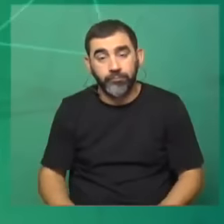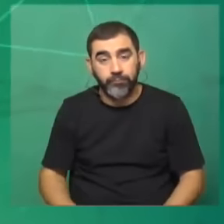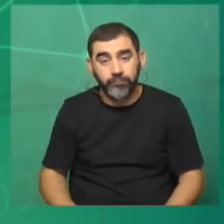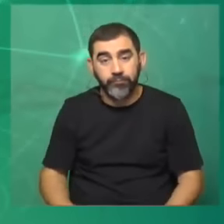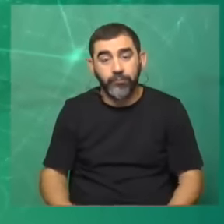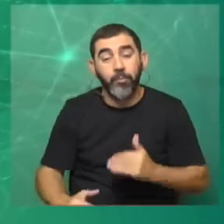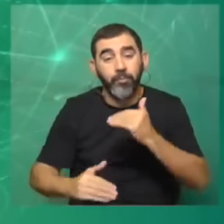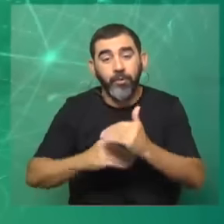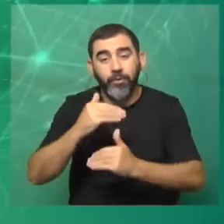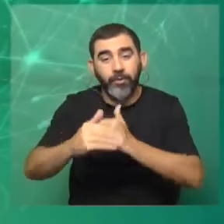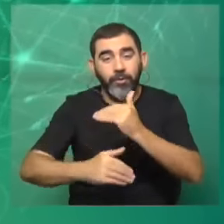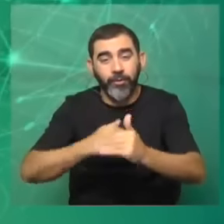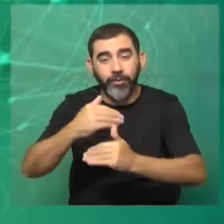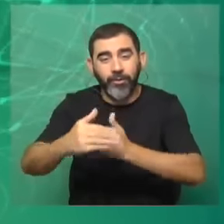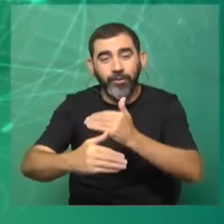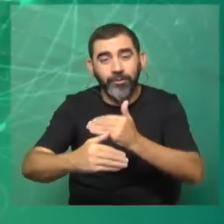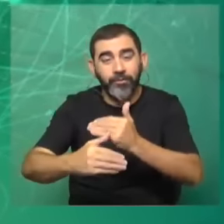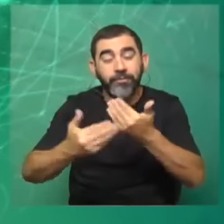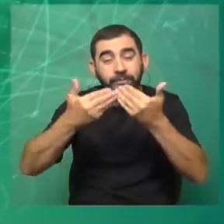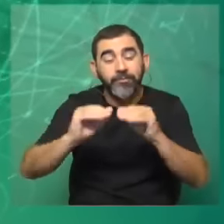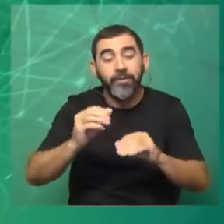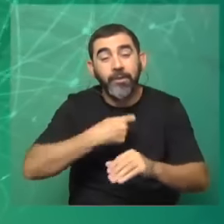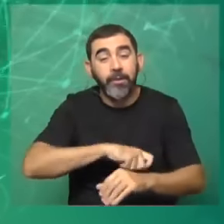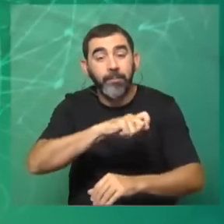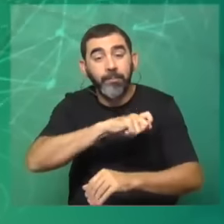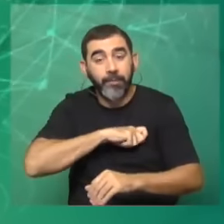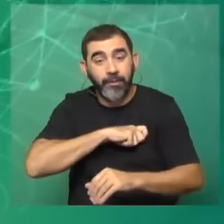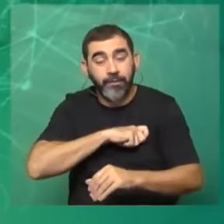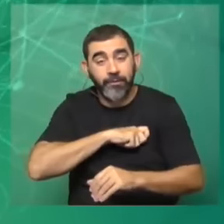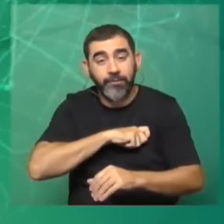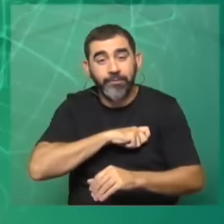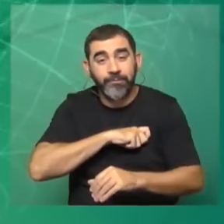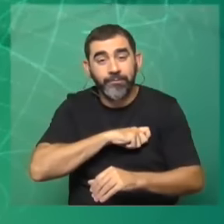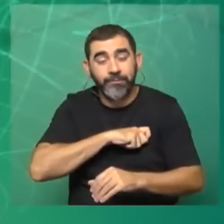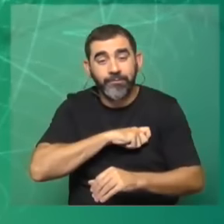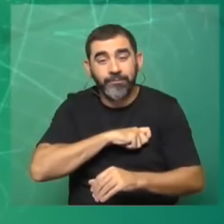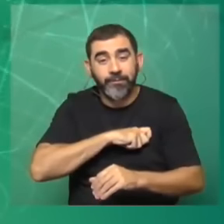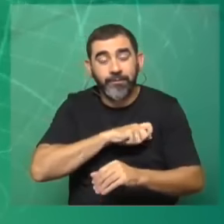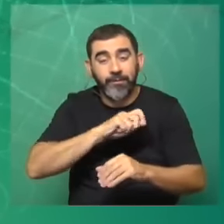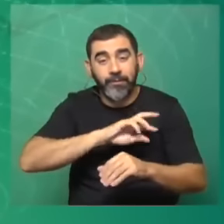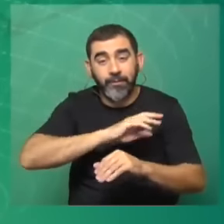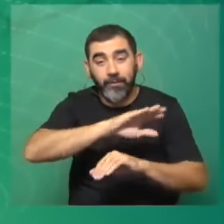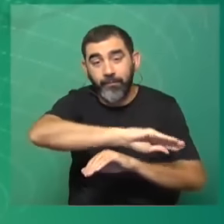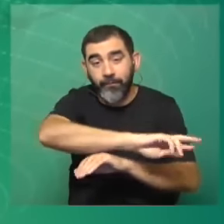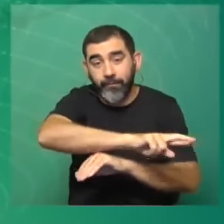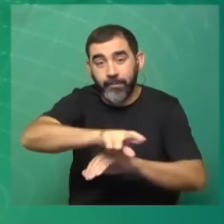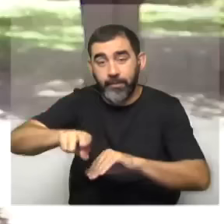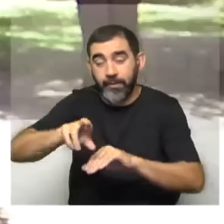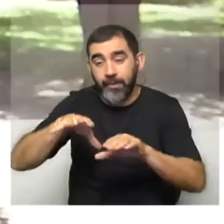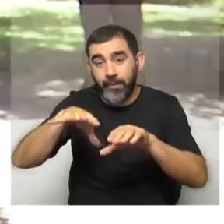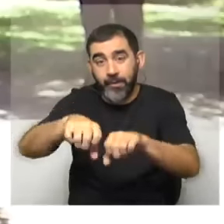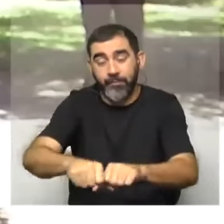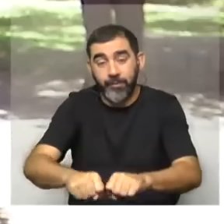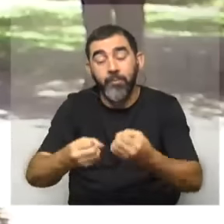el proceso comienza cuando los españoles se hacen de la Bahía porque